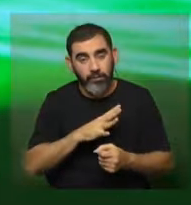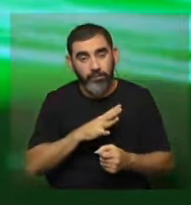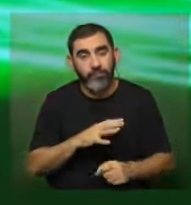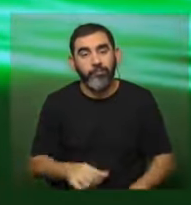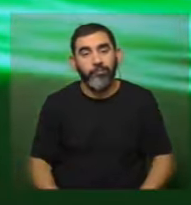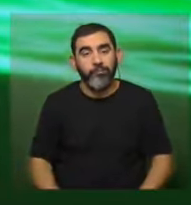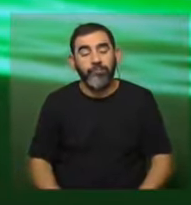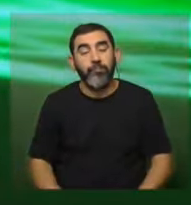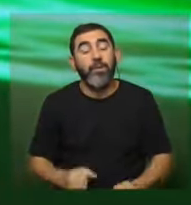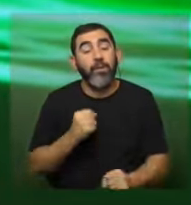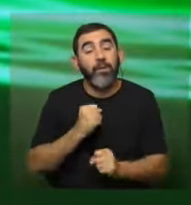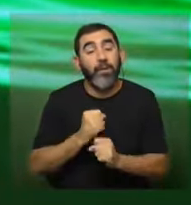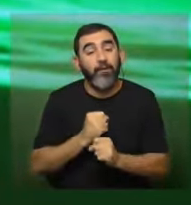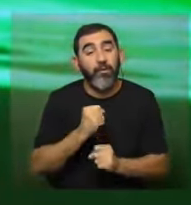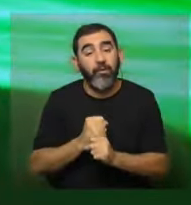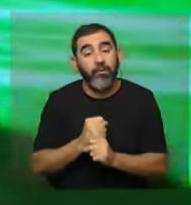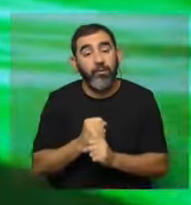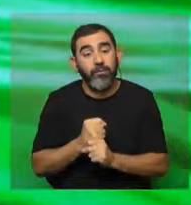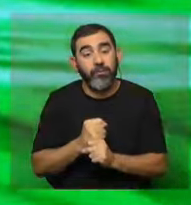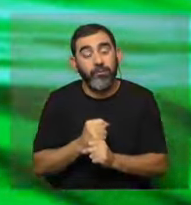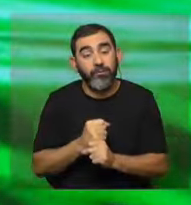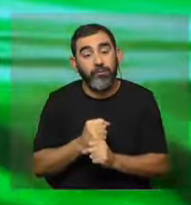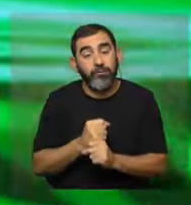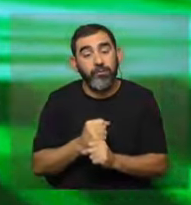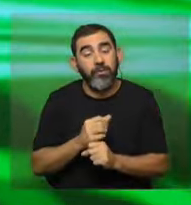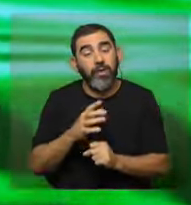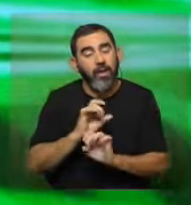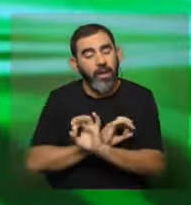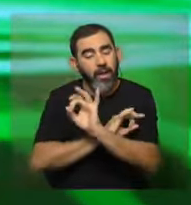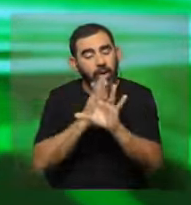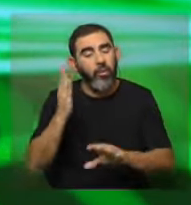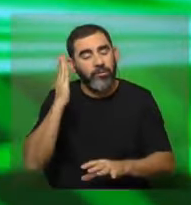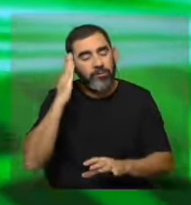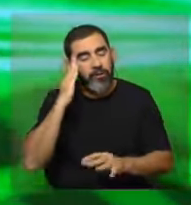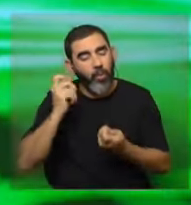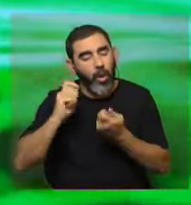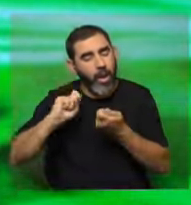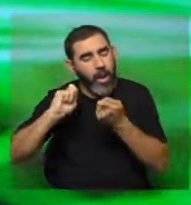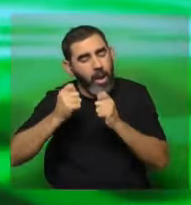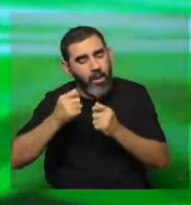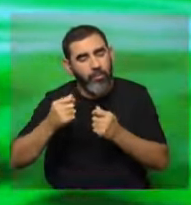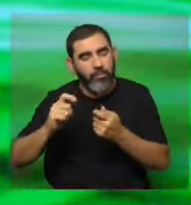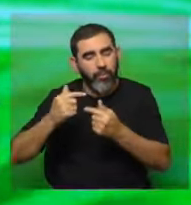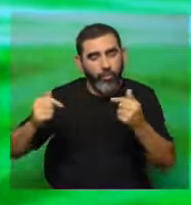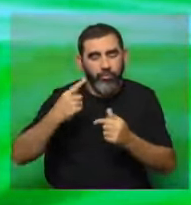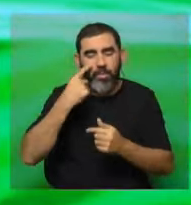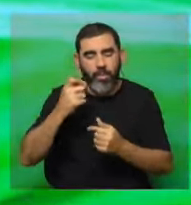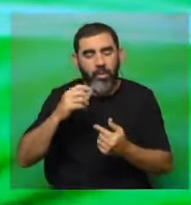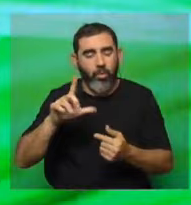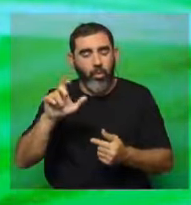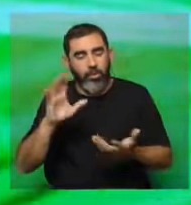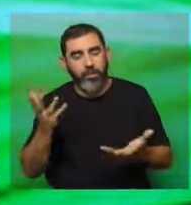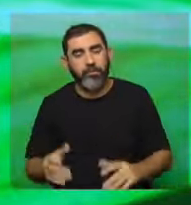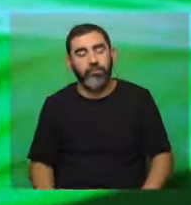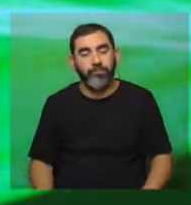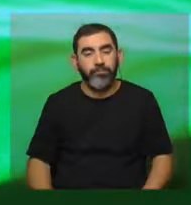latente porque los trabajadores y las trabajadoras cuando estamos en nuestro lugar tenemos Claro en realidad Qué cambios están haciendo qué modificaciones estamos viendo Y